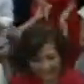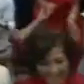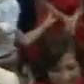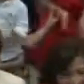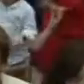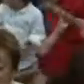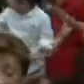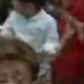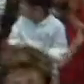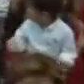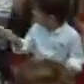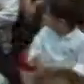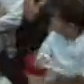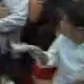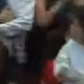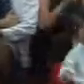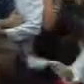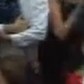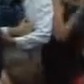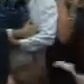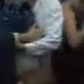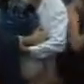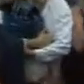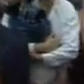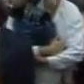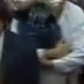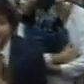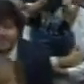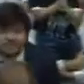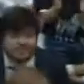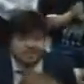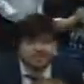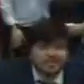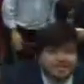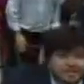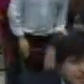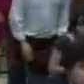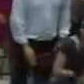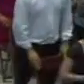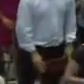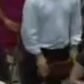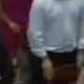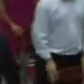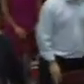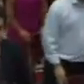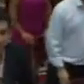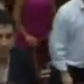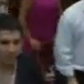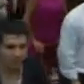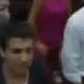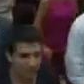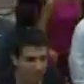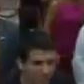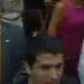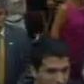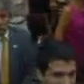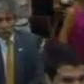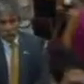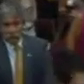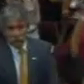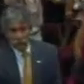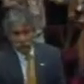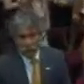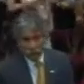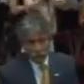Acompañan en el estrado a la señora presidenta, el señor vicepresidente de la Nación, licenciado Amado Boudou, la señora presidenta provisional del Honorable Senado de la